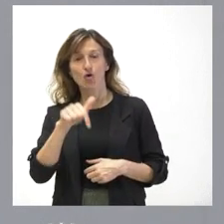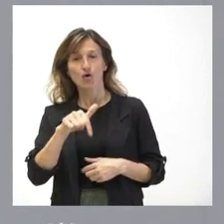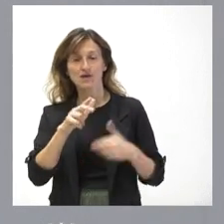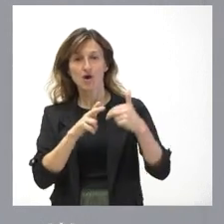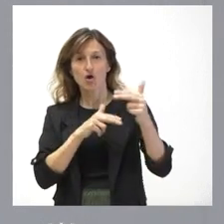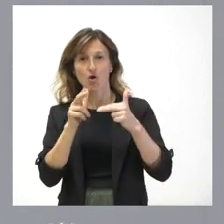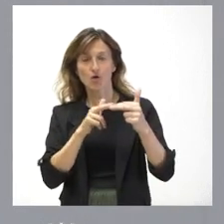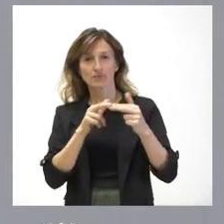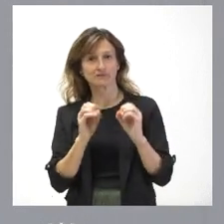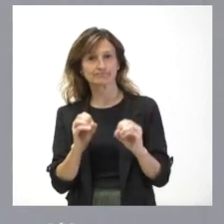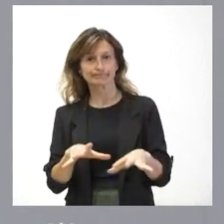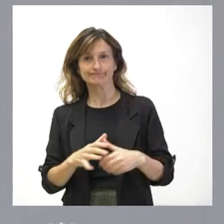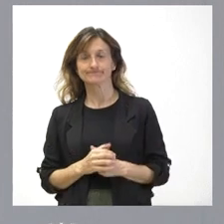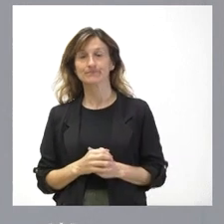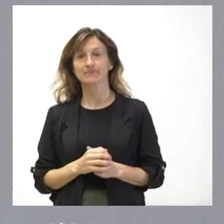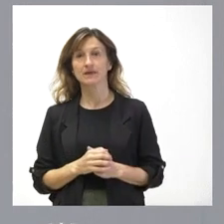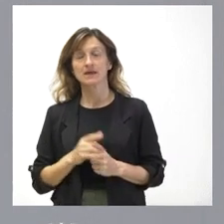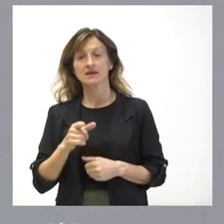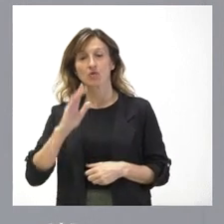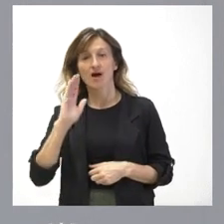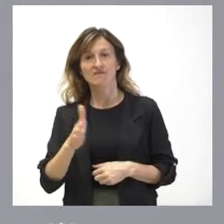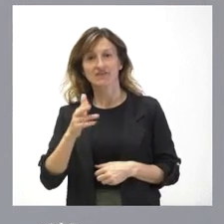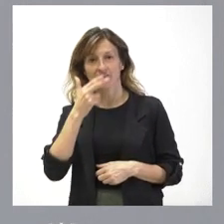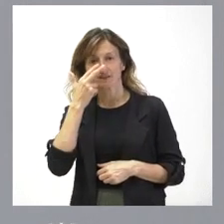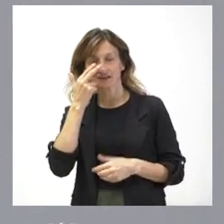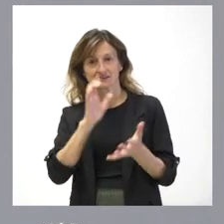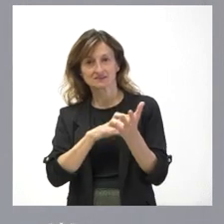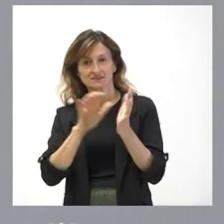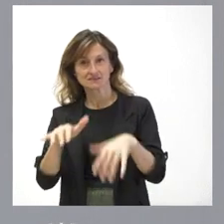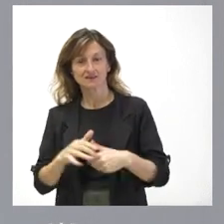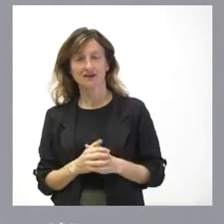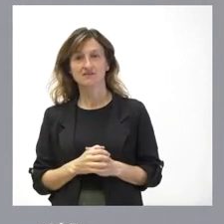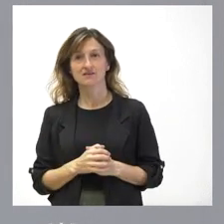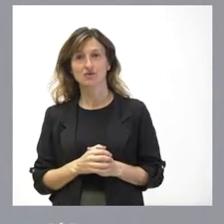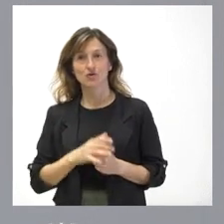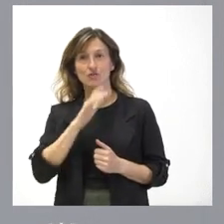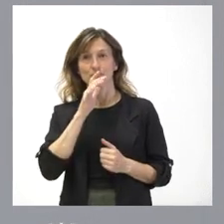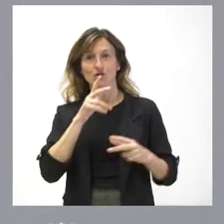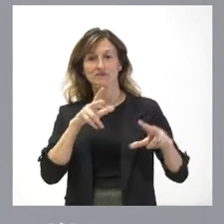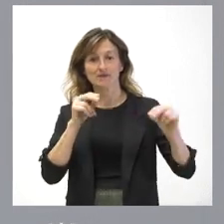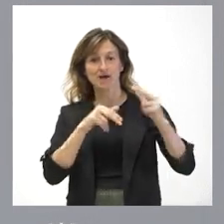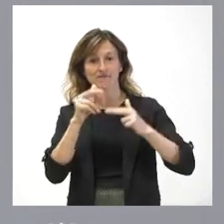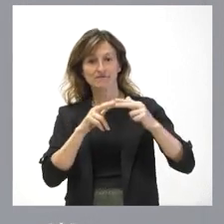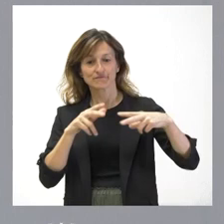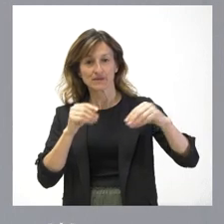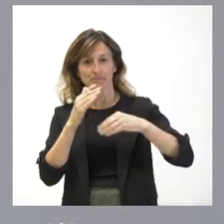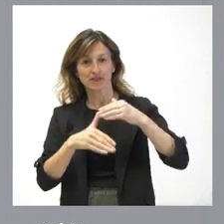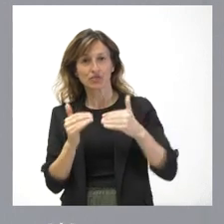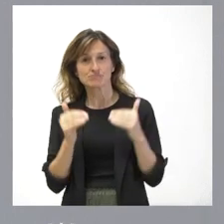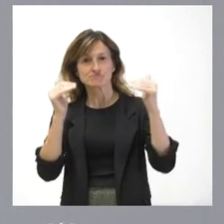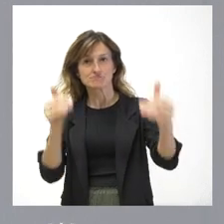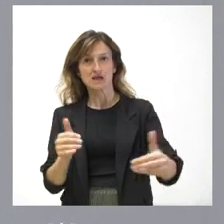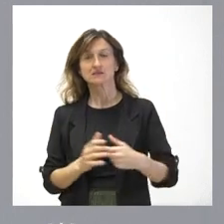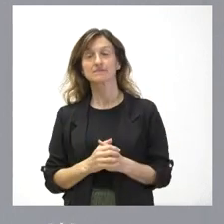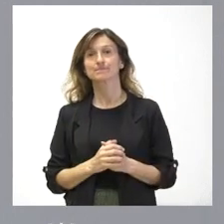obras esto es un perjuicio muy claro para los intereses de la comunidad Autónoma que lógicamente no vea acabadas estas obras en el plazo que estaban previstos